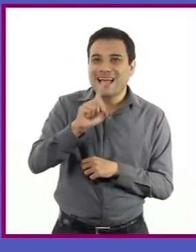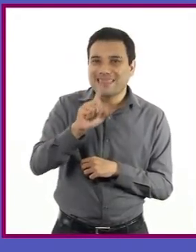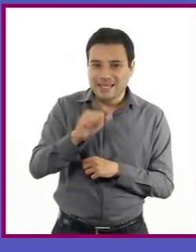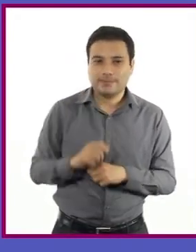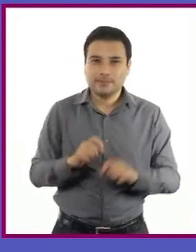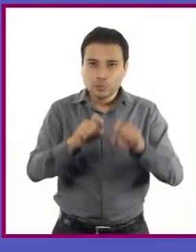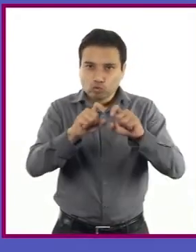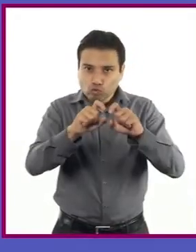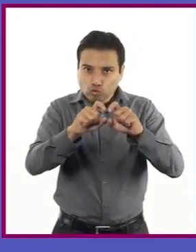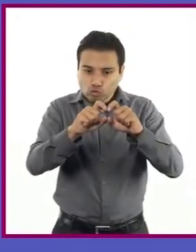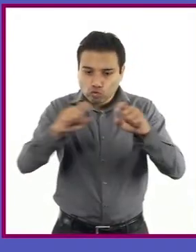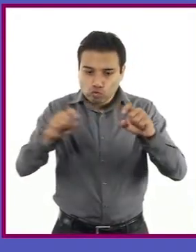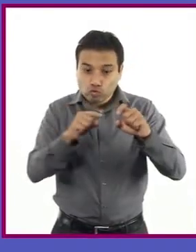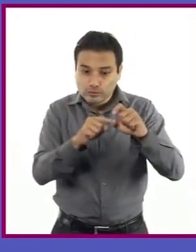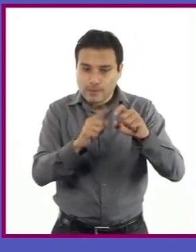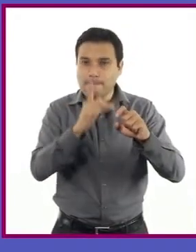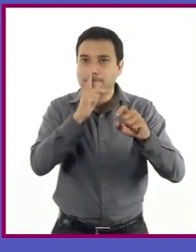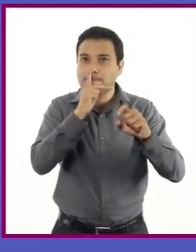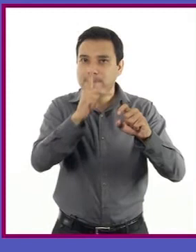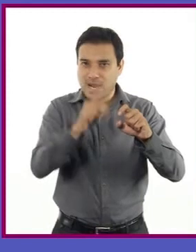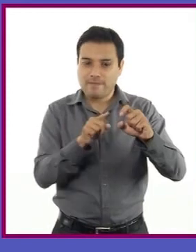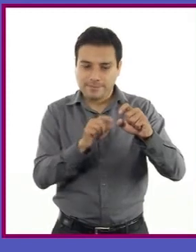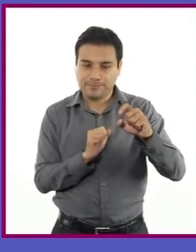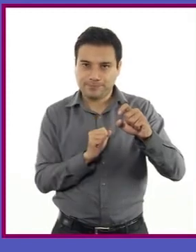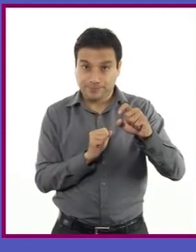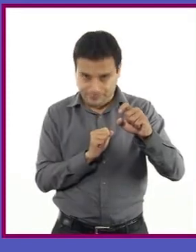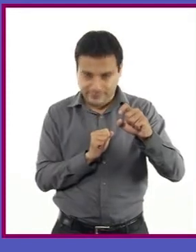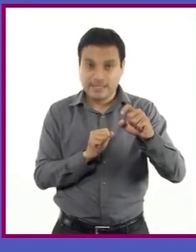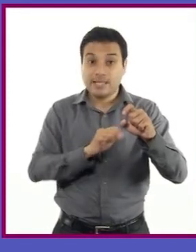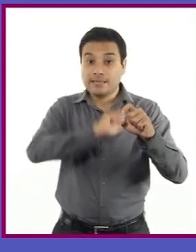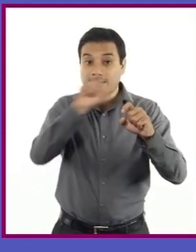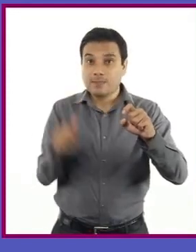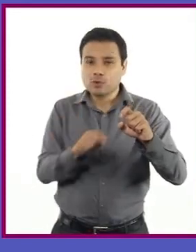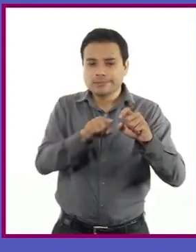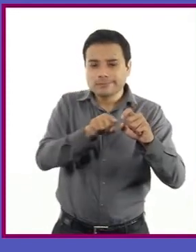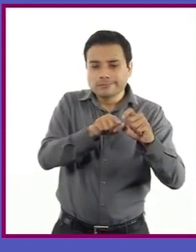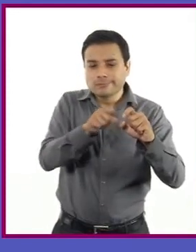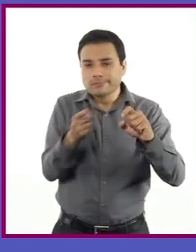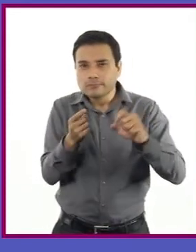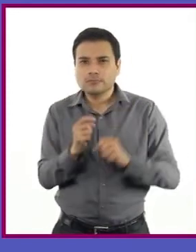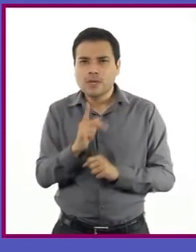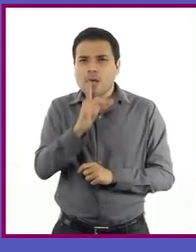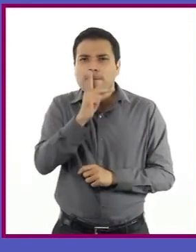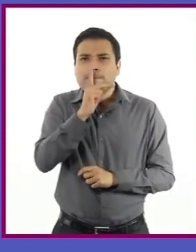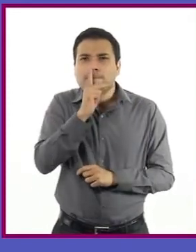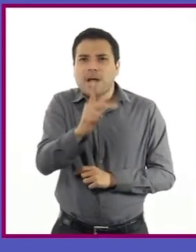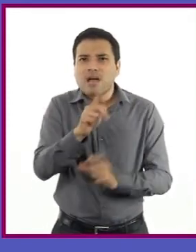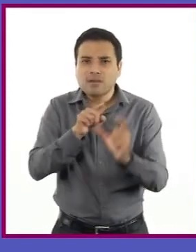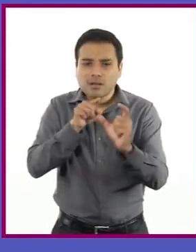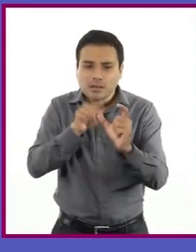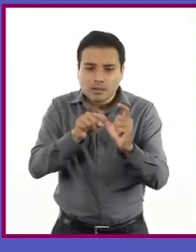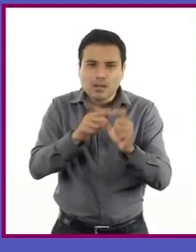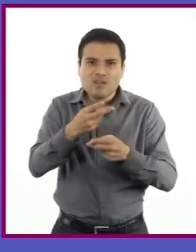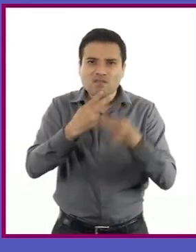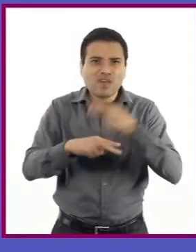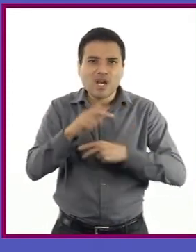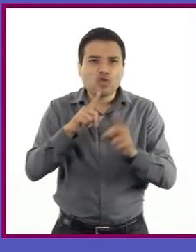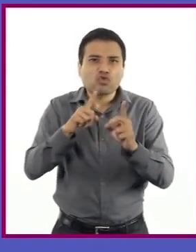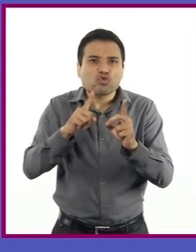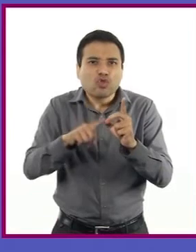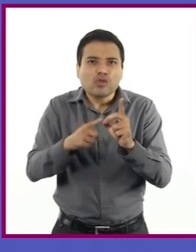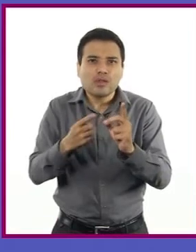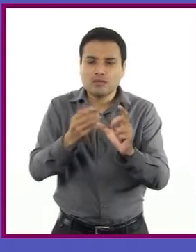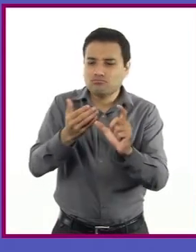explica. A continuación de la entrada se encuentra la etimología, esto es, el origen de la palabra, de dónde